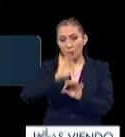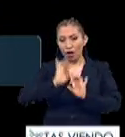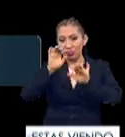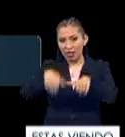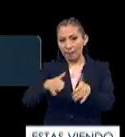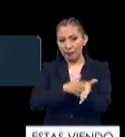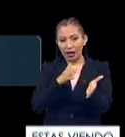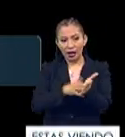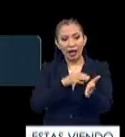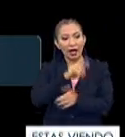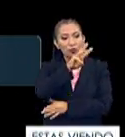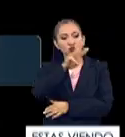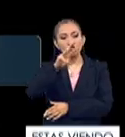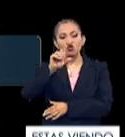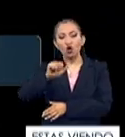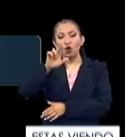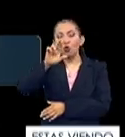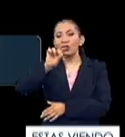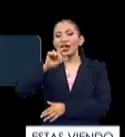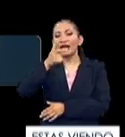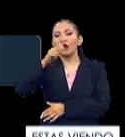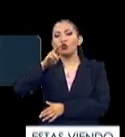ingresar en la página